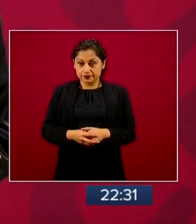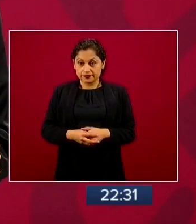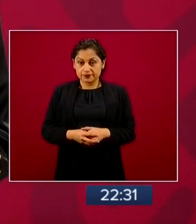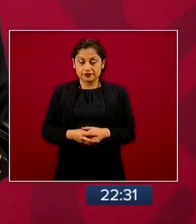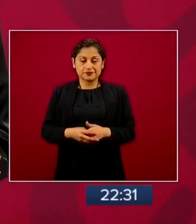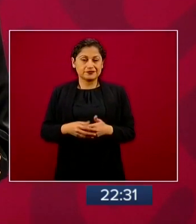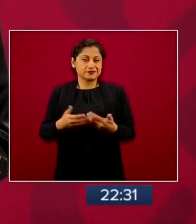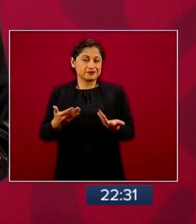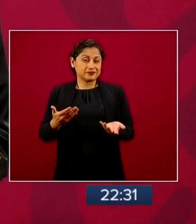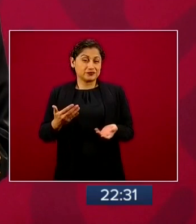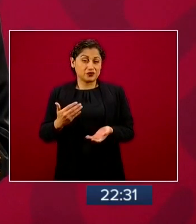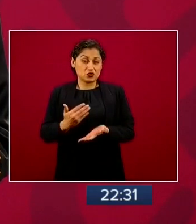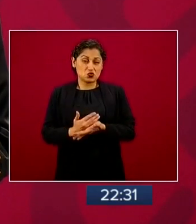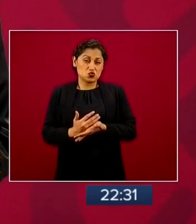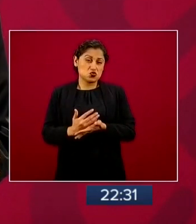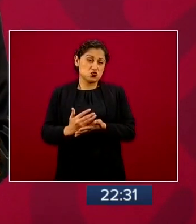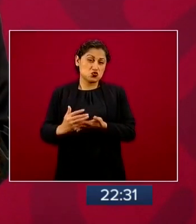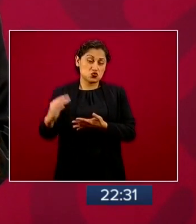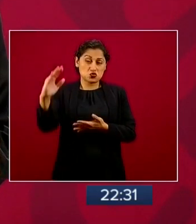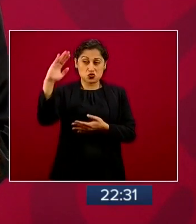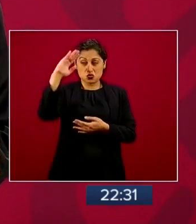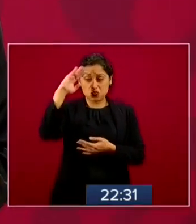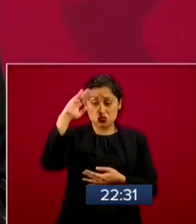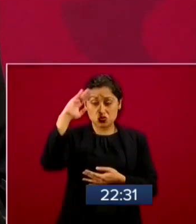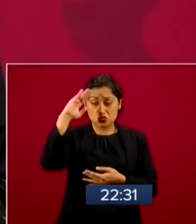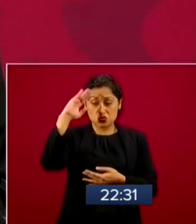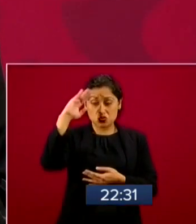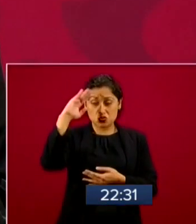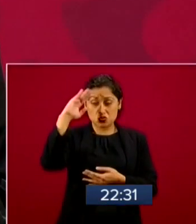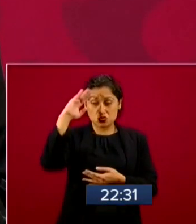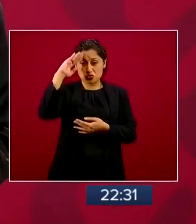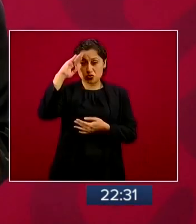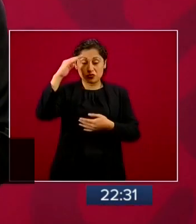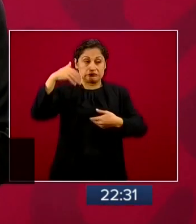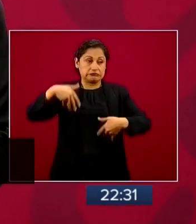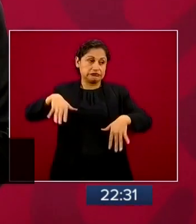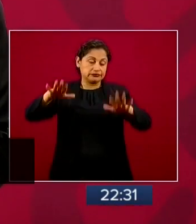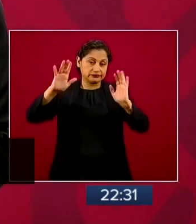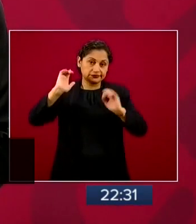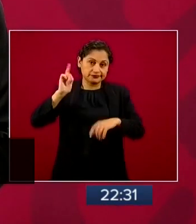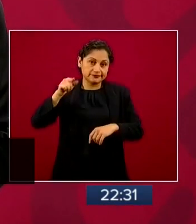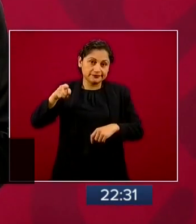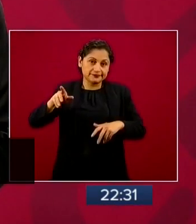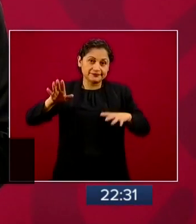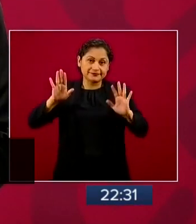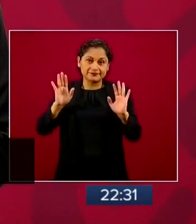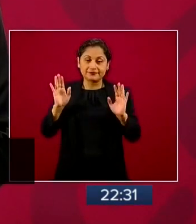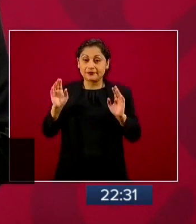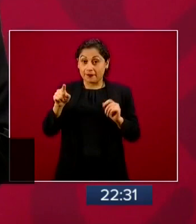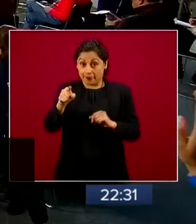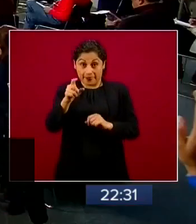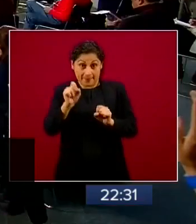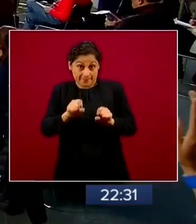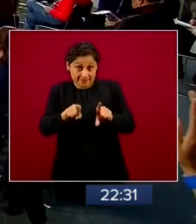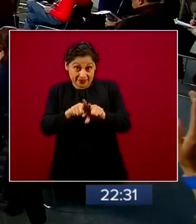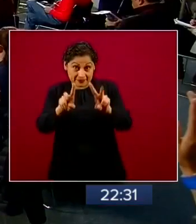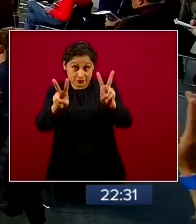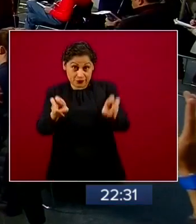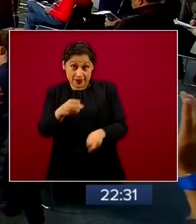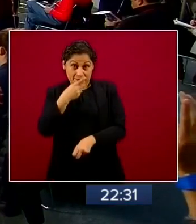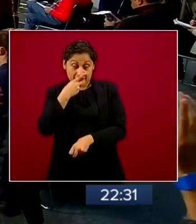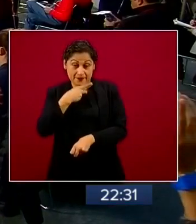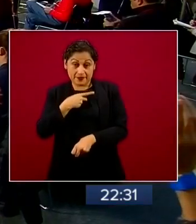desproporcionado, ¿no? O sea, ojalá y fuese eso, ¿no? Digo, hablando de diferencias internas. Sí, no, pues si